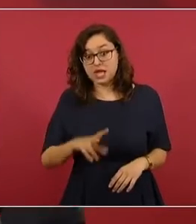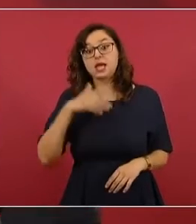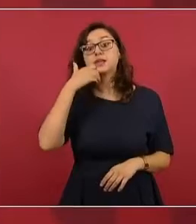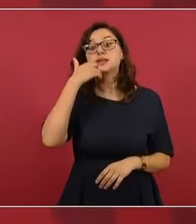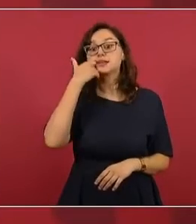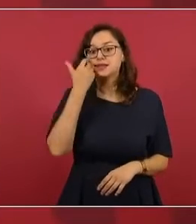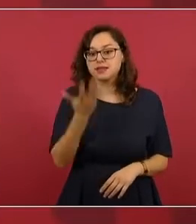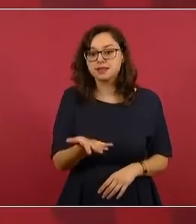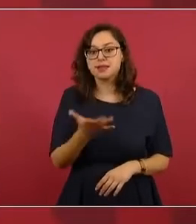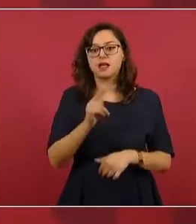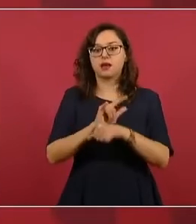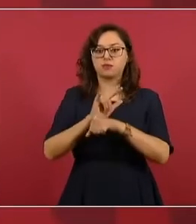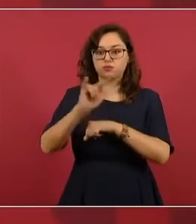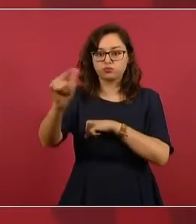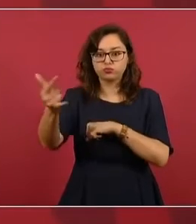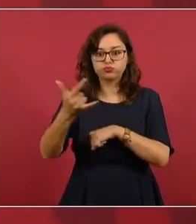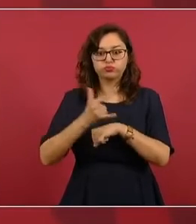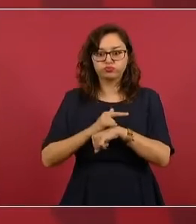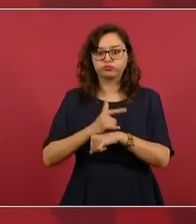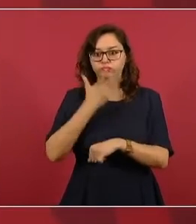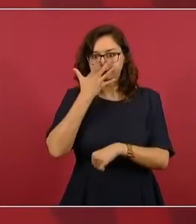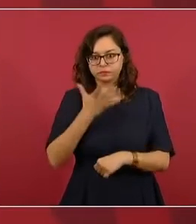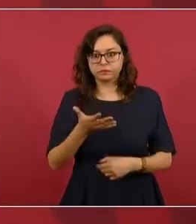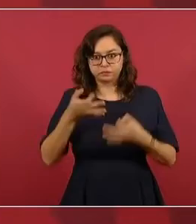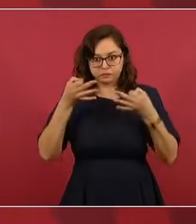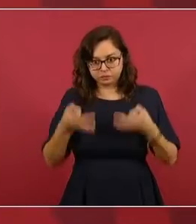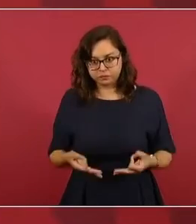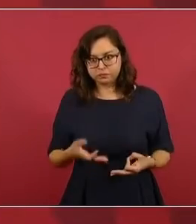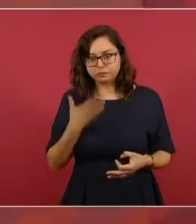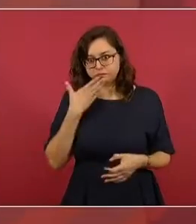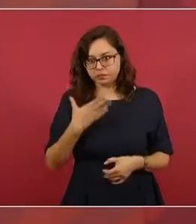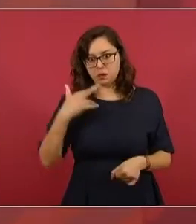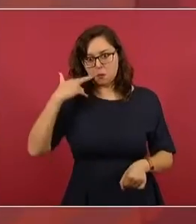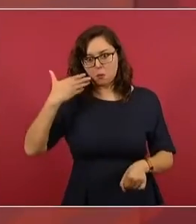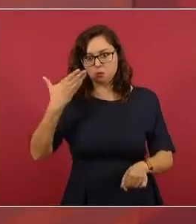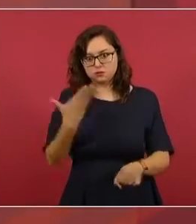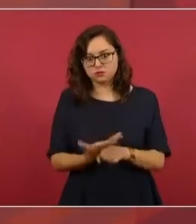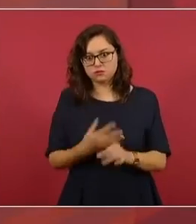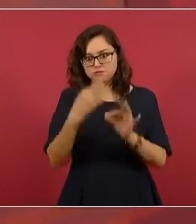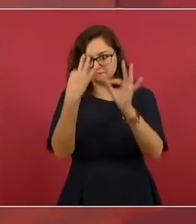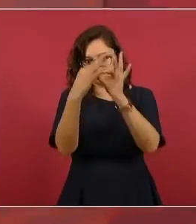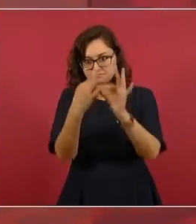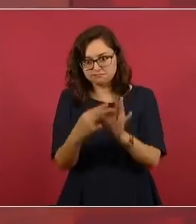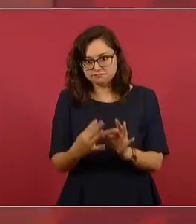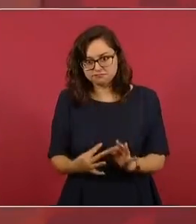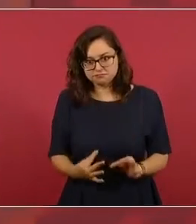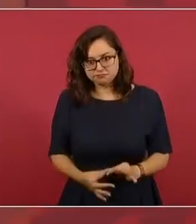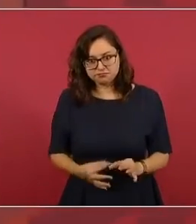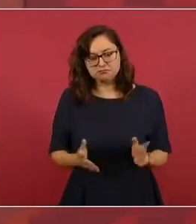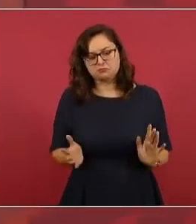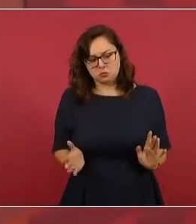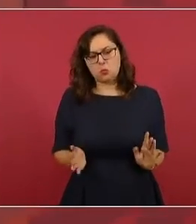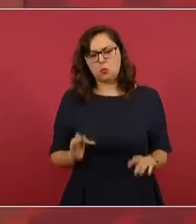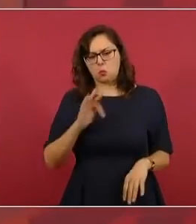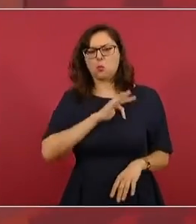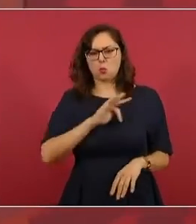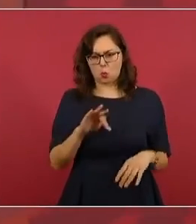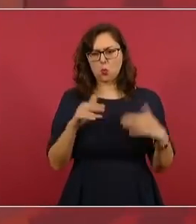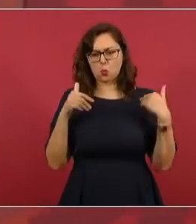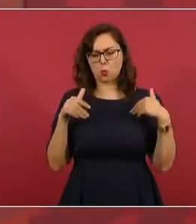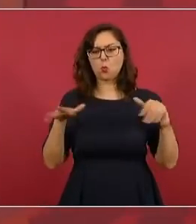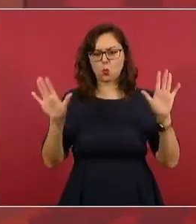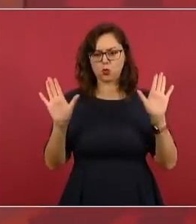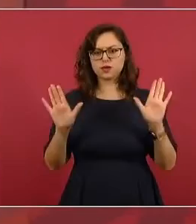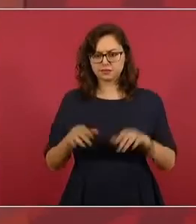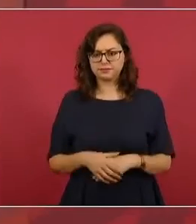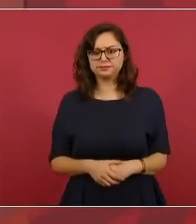líneas aéreas serias y que quieran empresarios invertir.